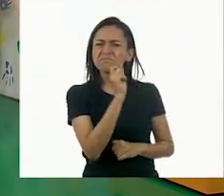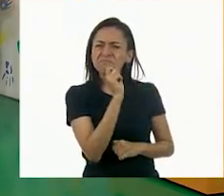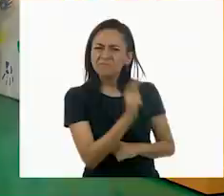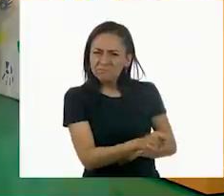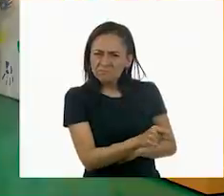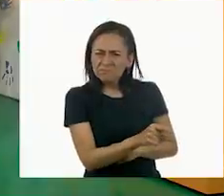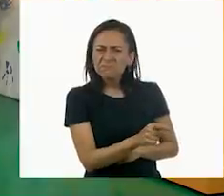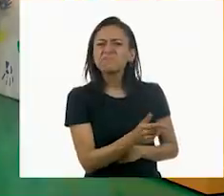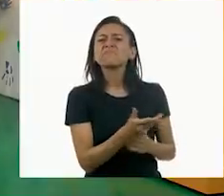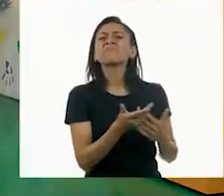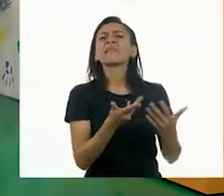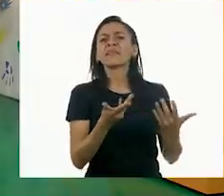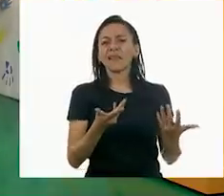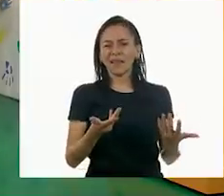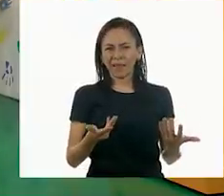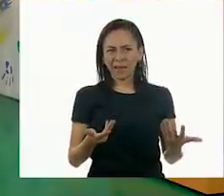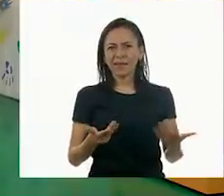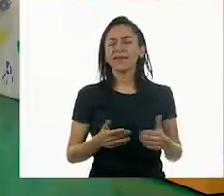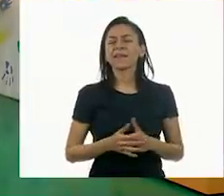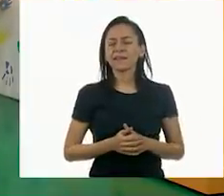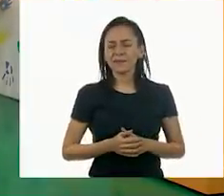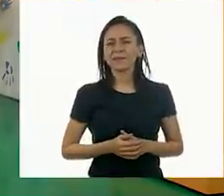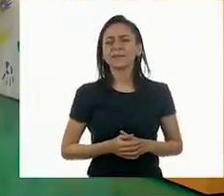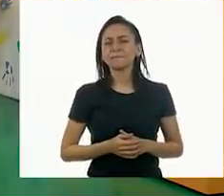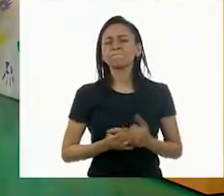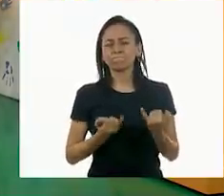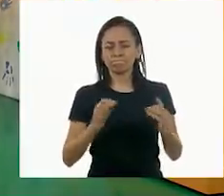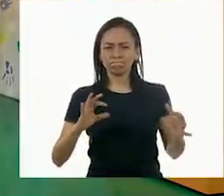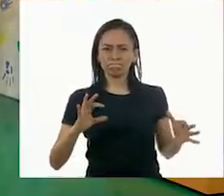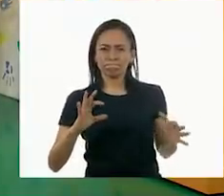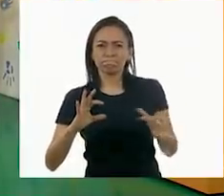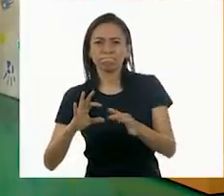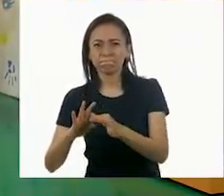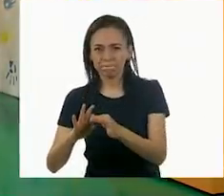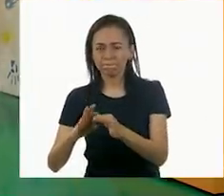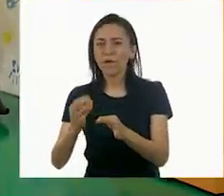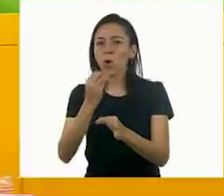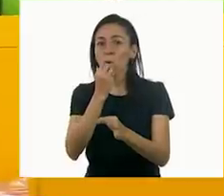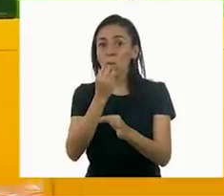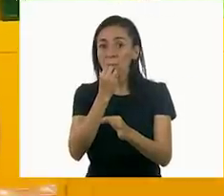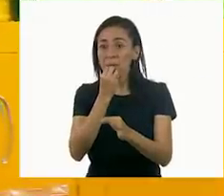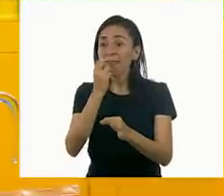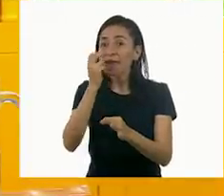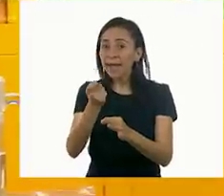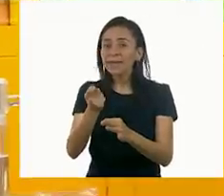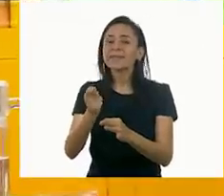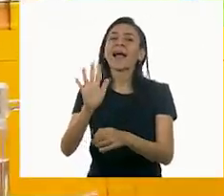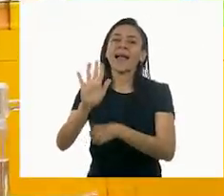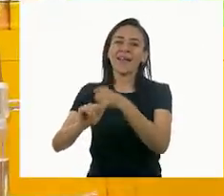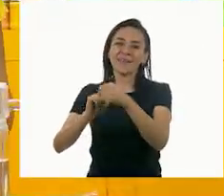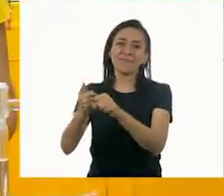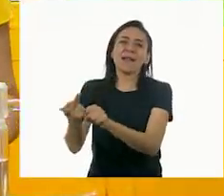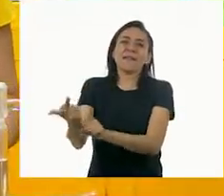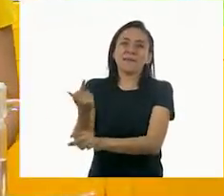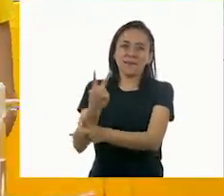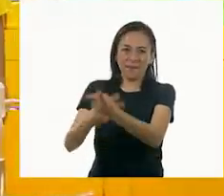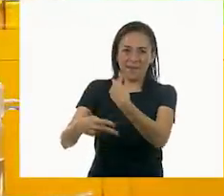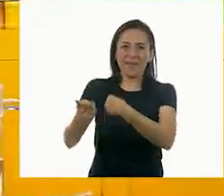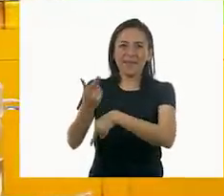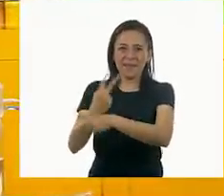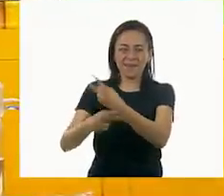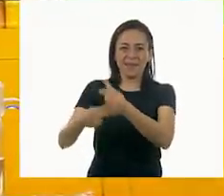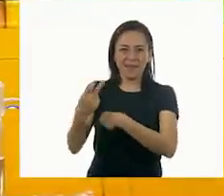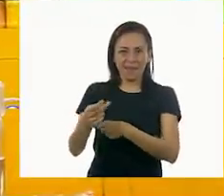de los alimentos de origen animal y leguminosas. Vamos